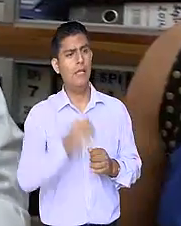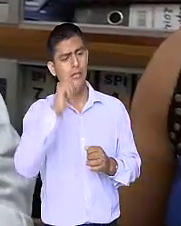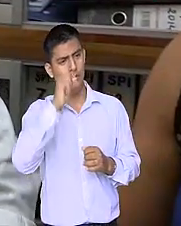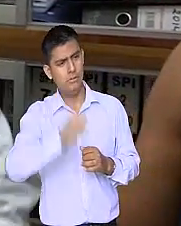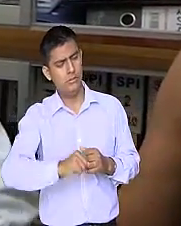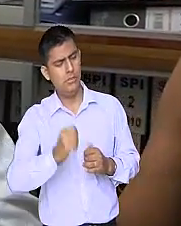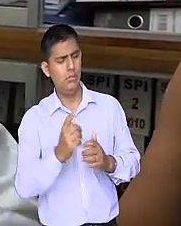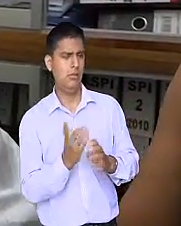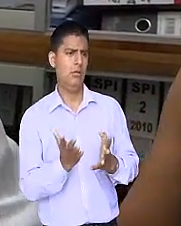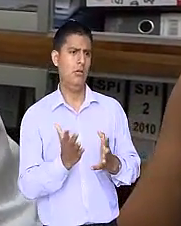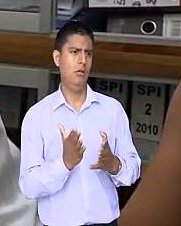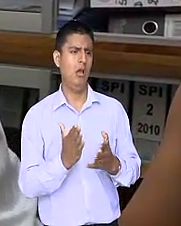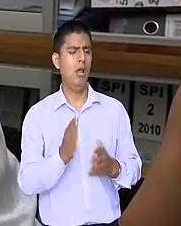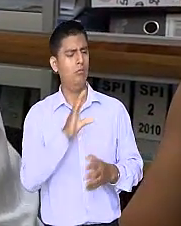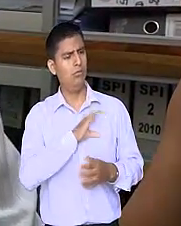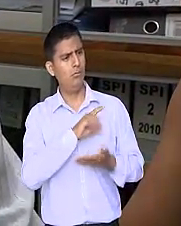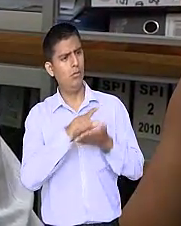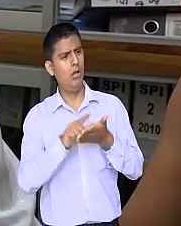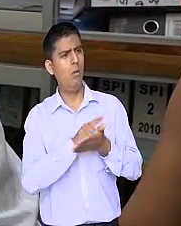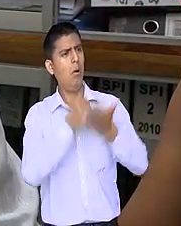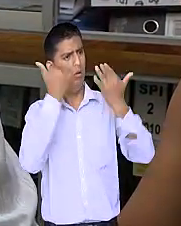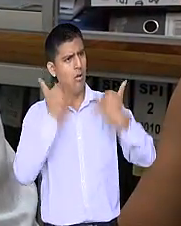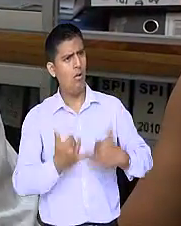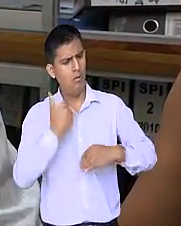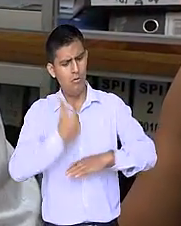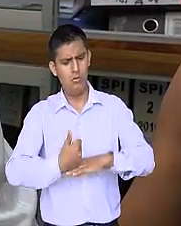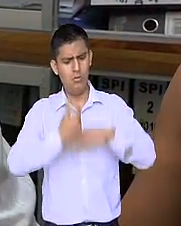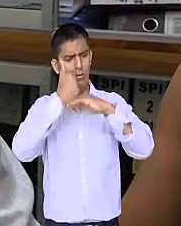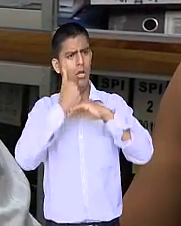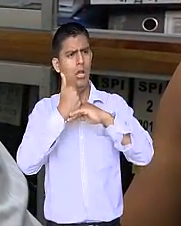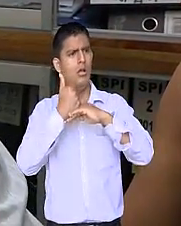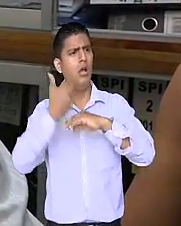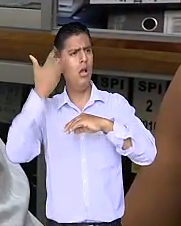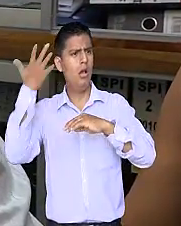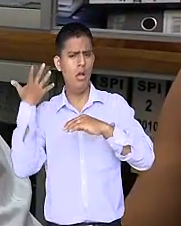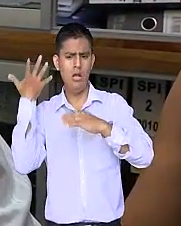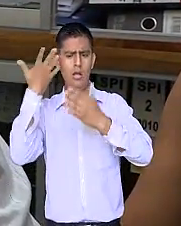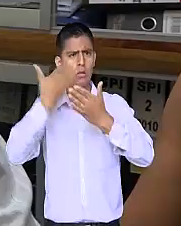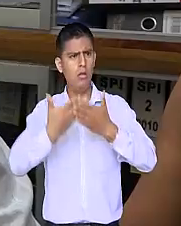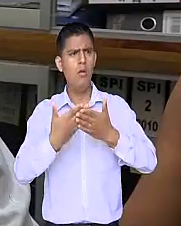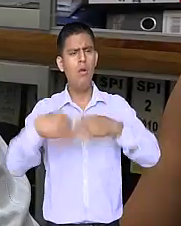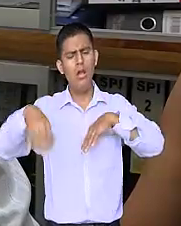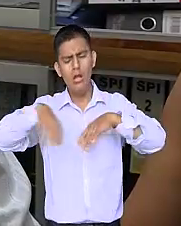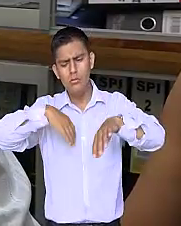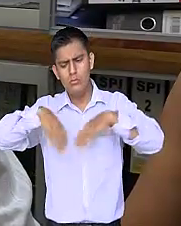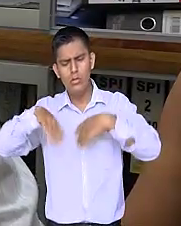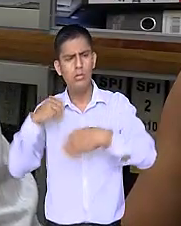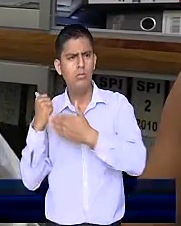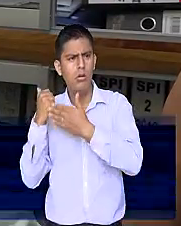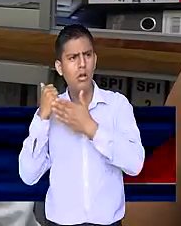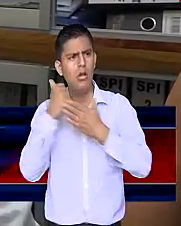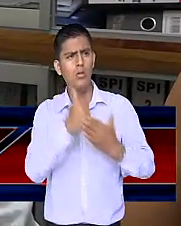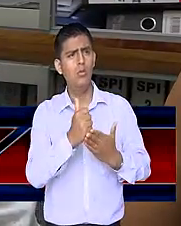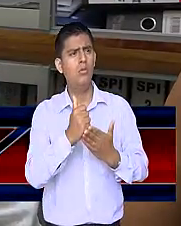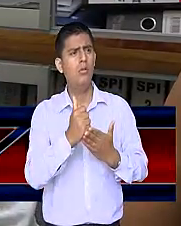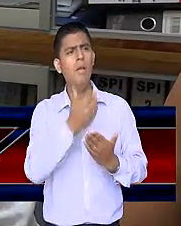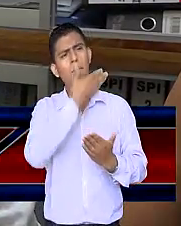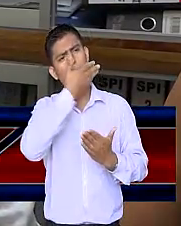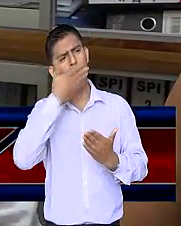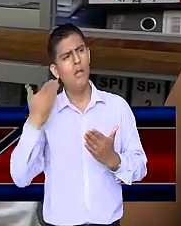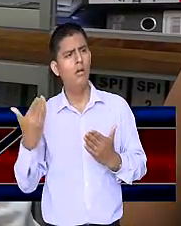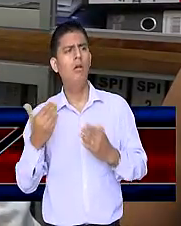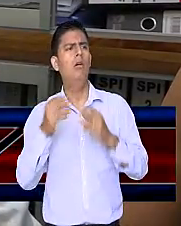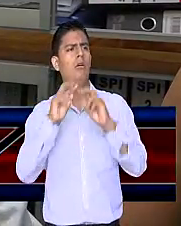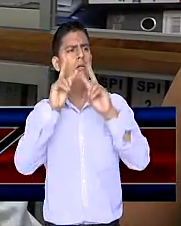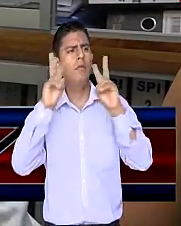el municipio de Lago Agrio en esta administración desde el inicio viene realizando algunos esfuerzos para